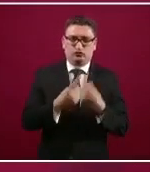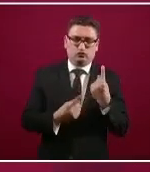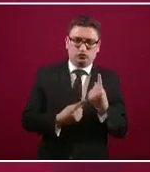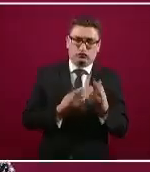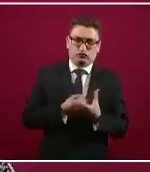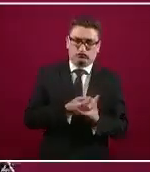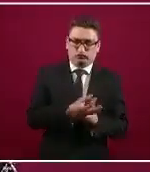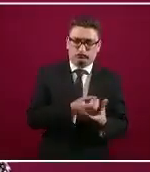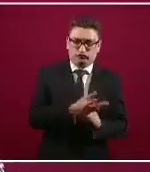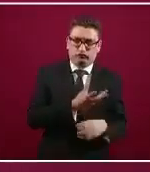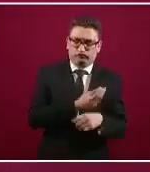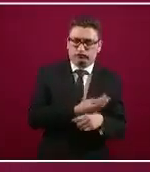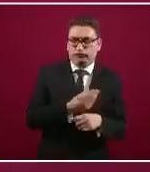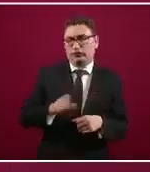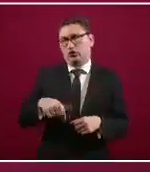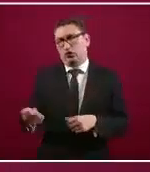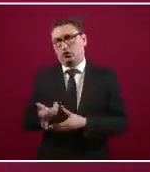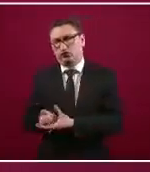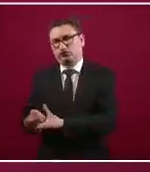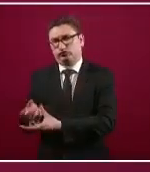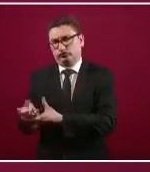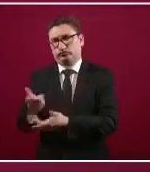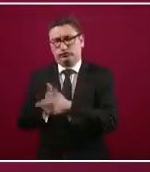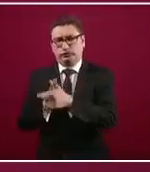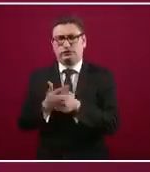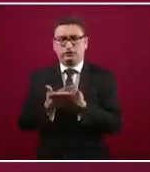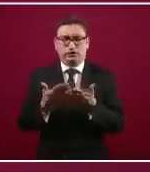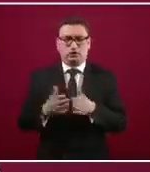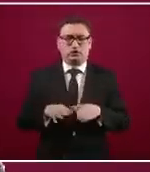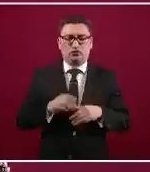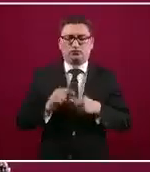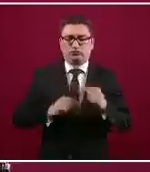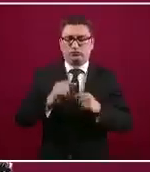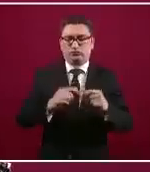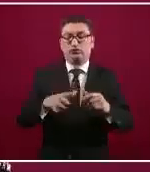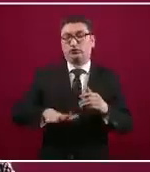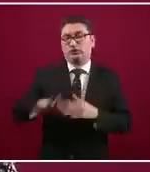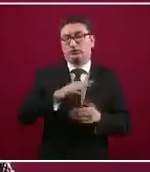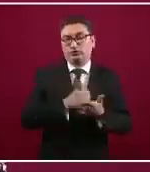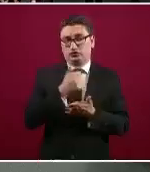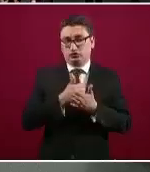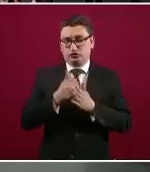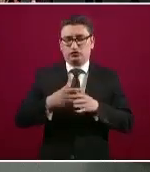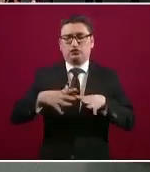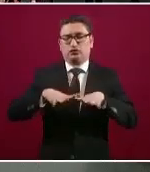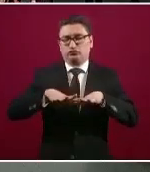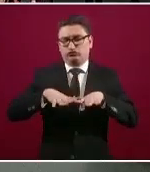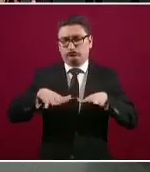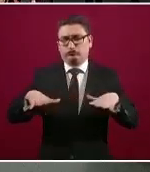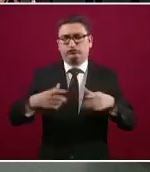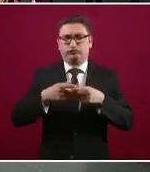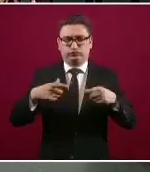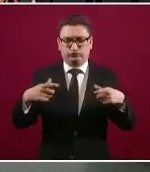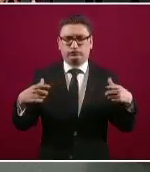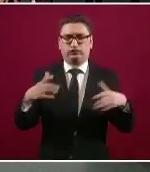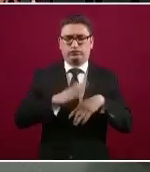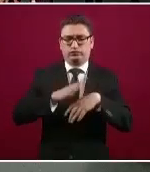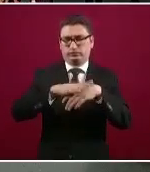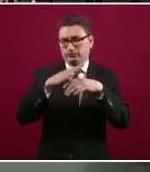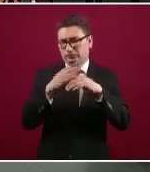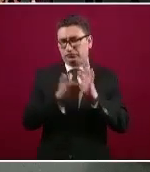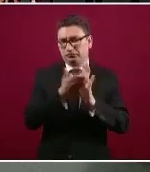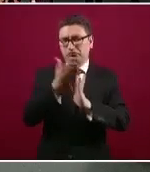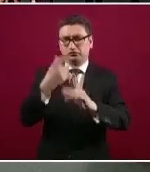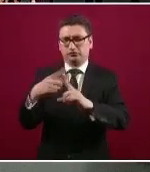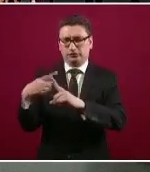otro. Ahora en paralelo ha ido creciendo la ciudad y tenemos ya también protocolos de operación